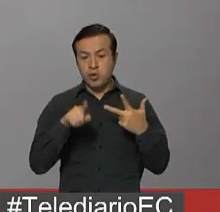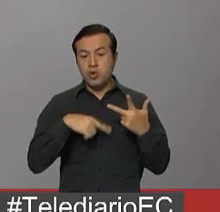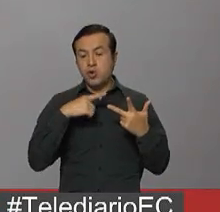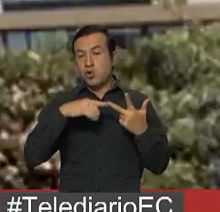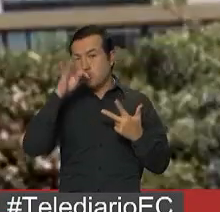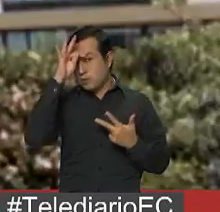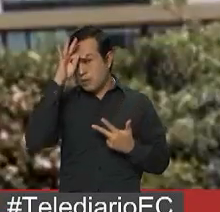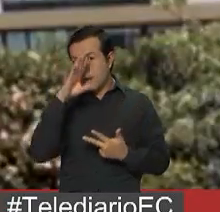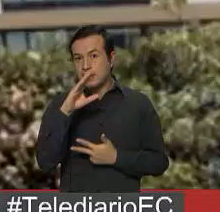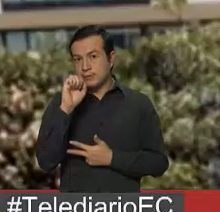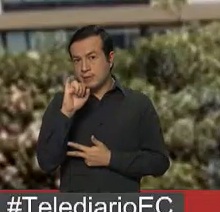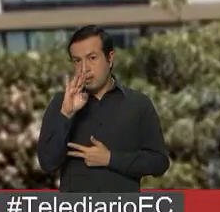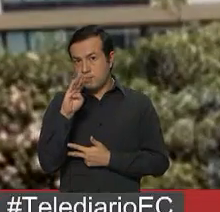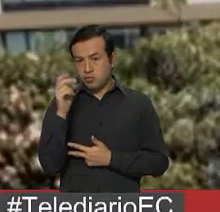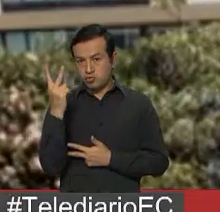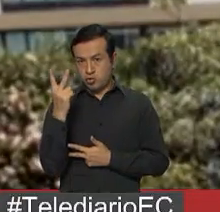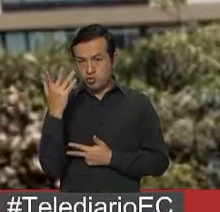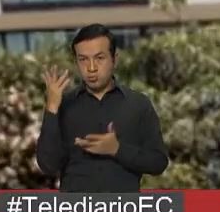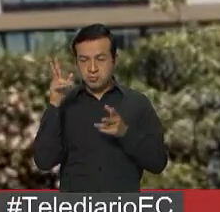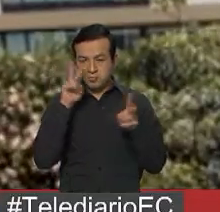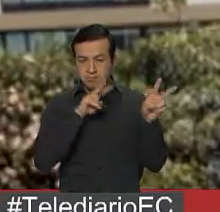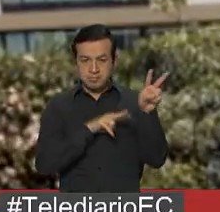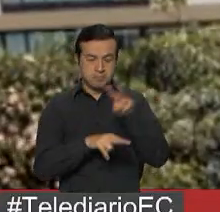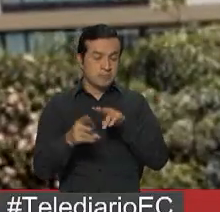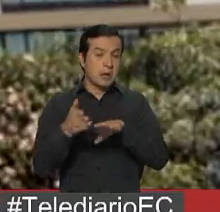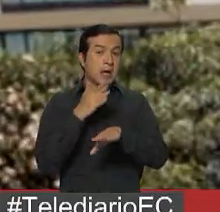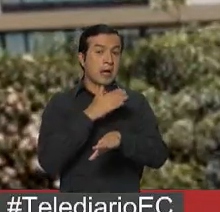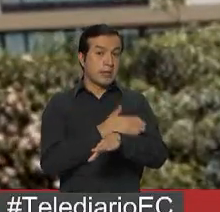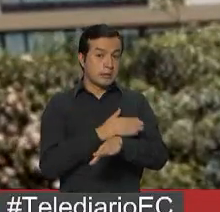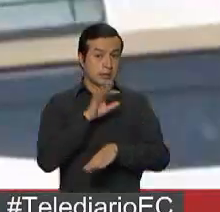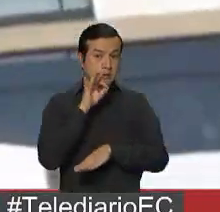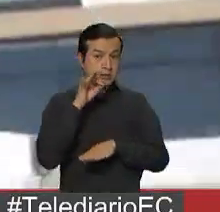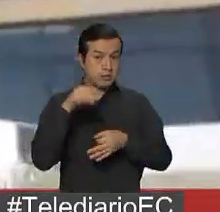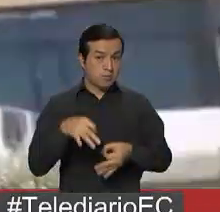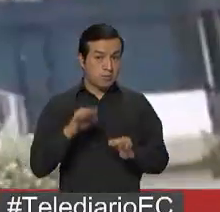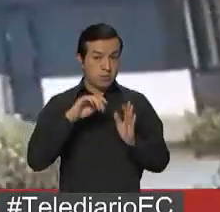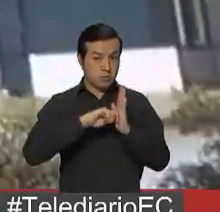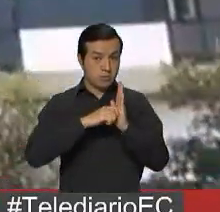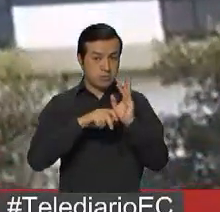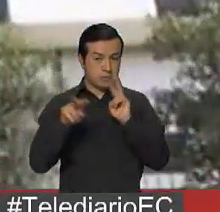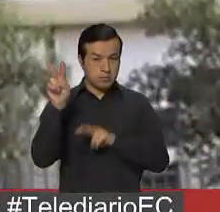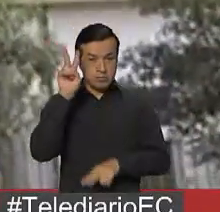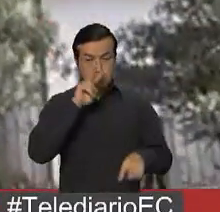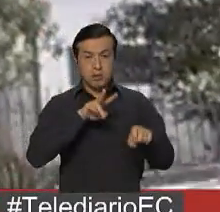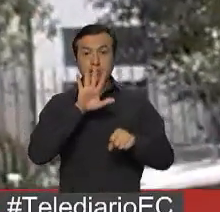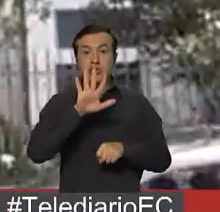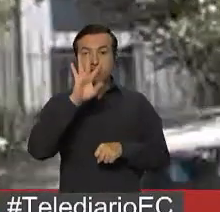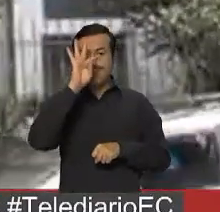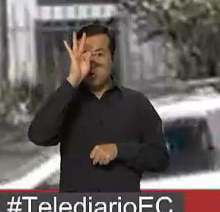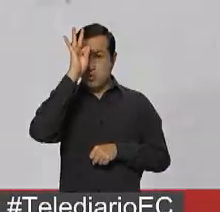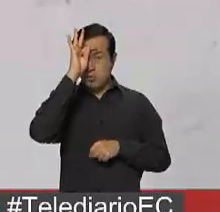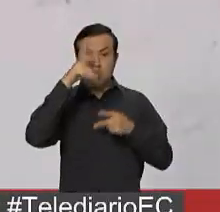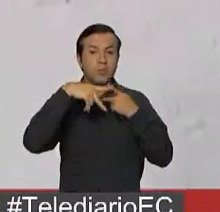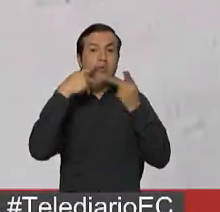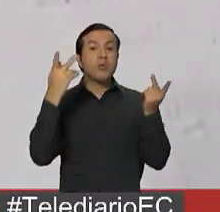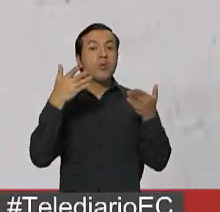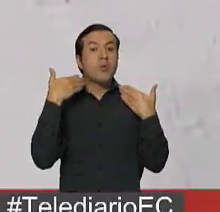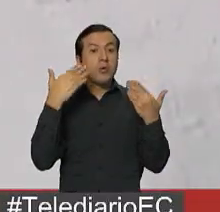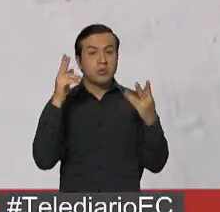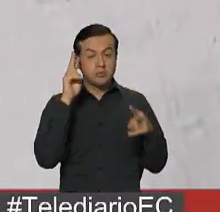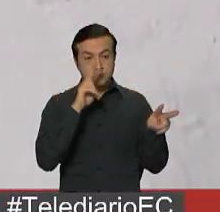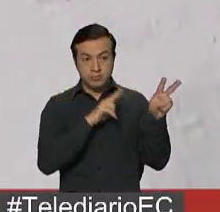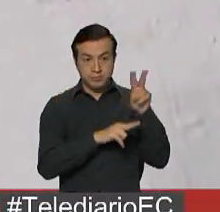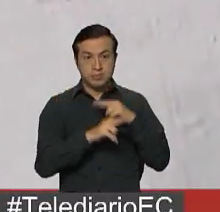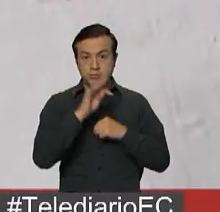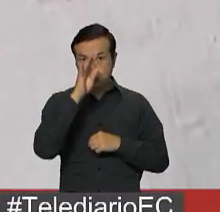del iess del co2 por su parte la contraloría inició desde el pasado 19 de febrero una auditoría a cinco hospitales públicos de guayaquil entre ellos